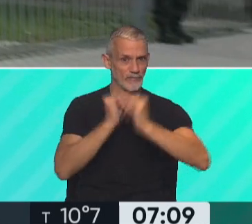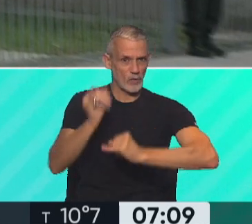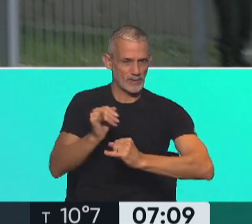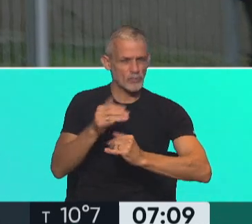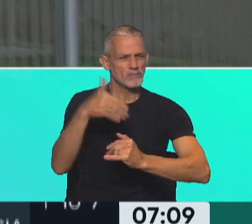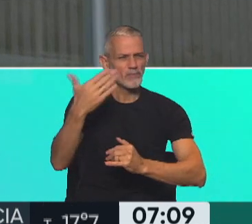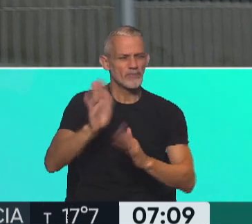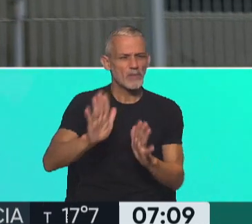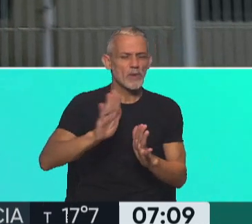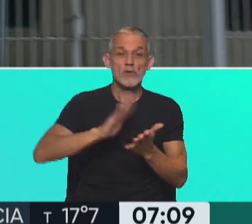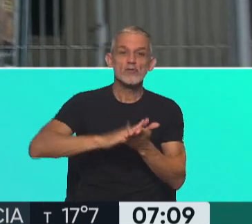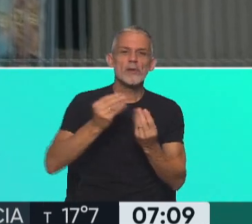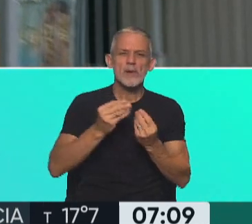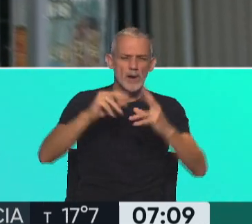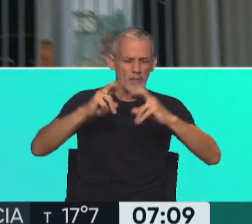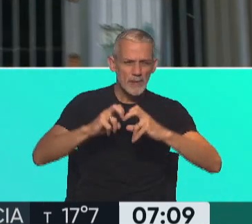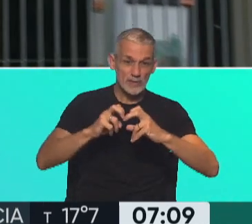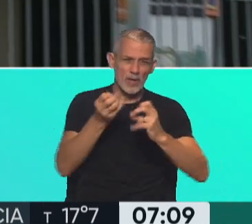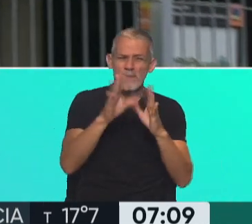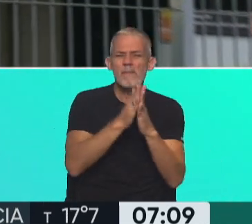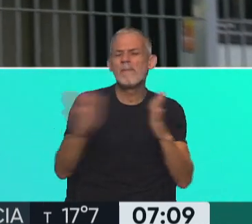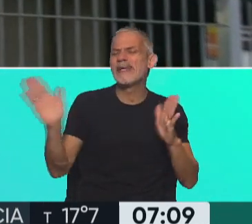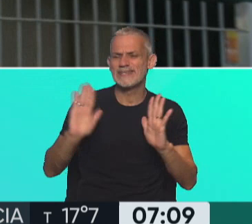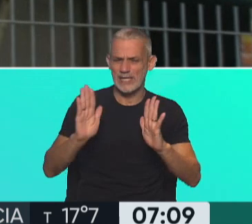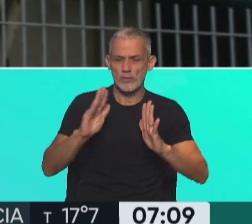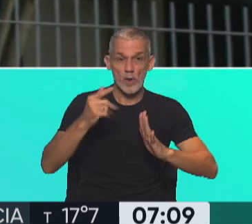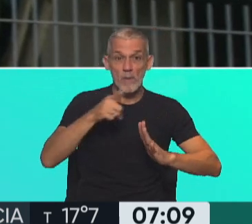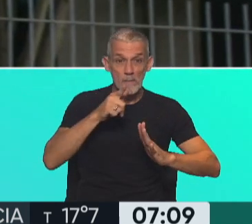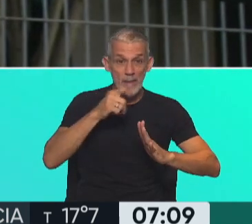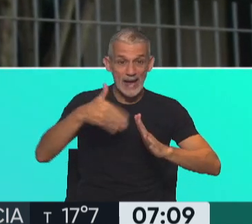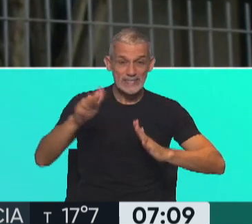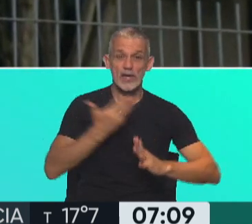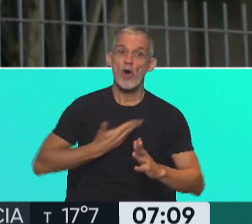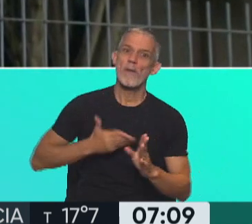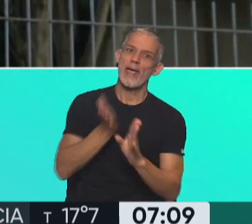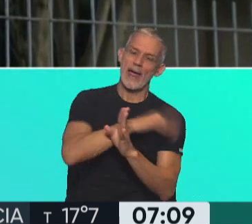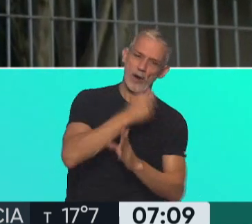minutos, porque tiene que ver con una causa que recién comienza, pero que tiene vestigios que vienen del gobierno anterior.